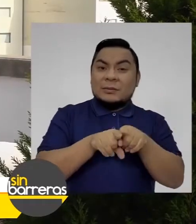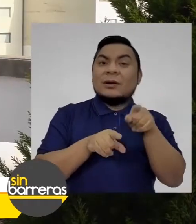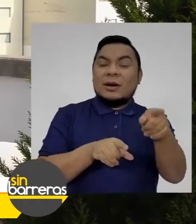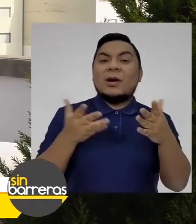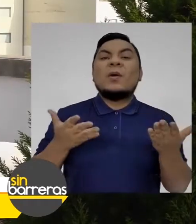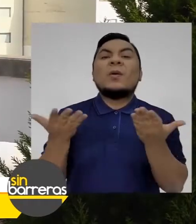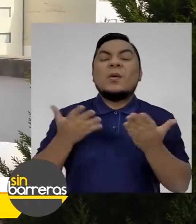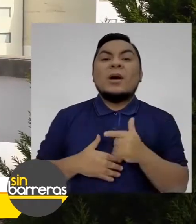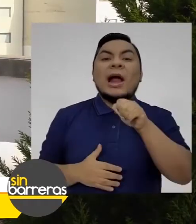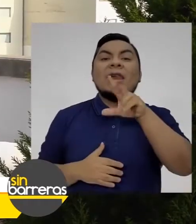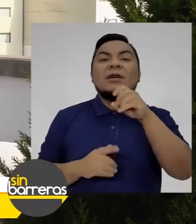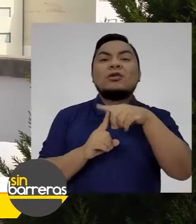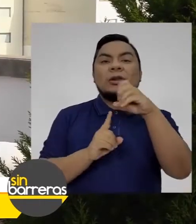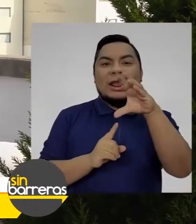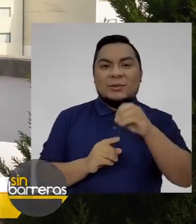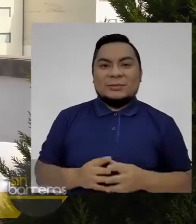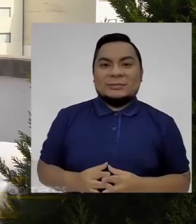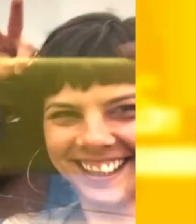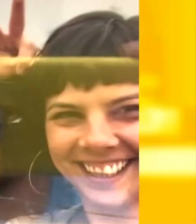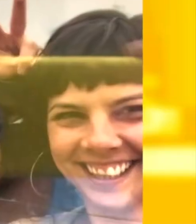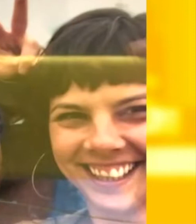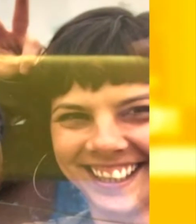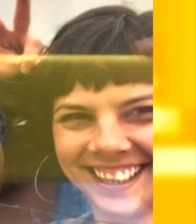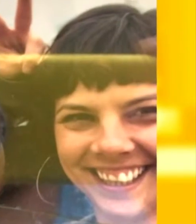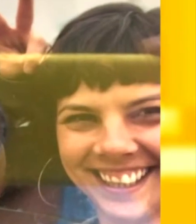es por Álvaro Toledo.